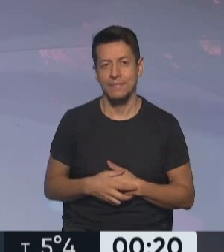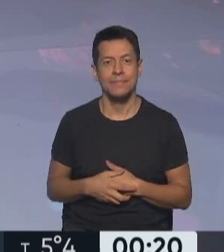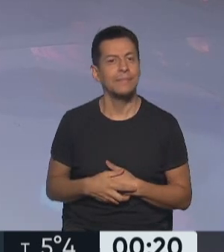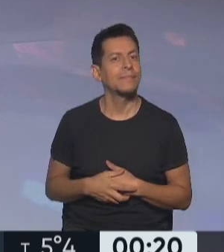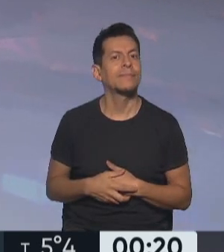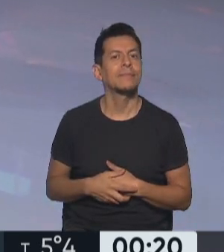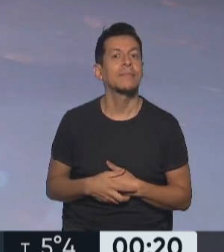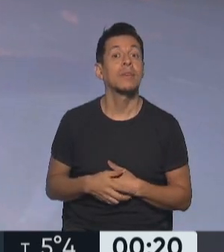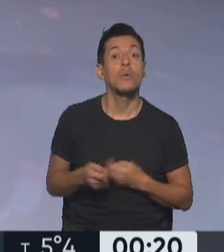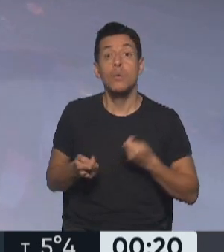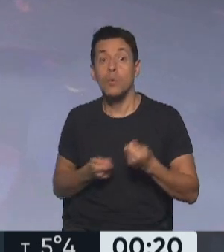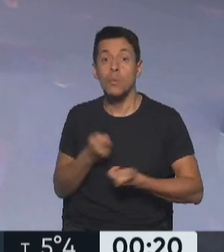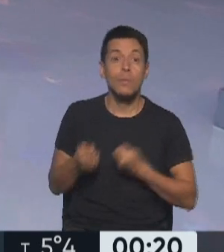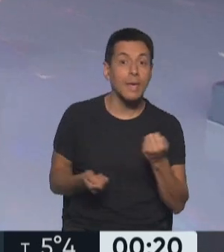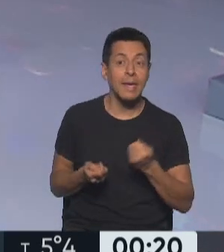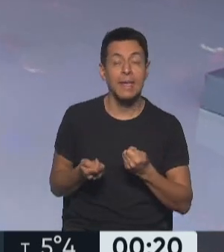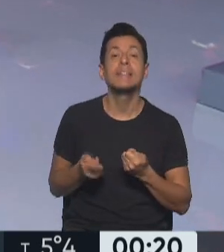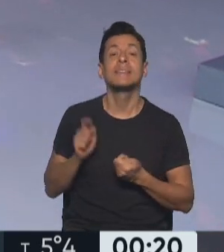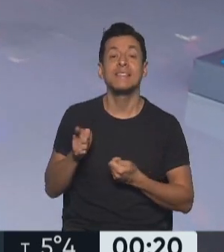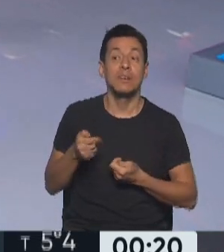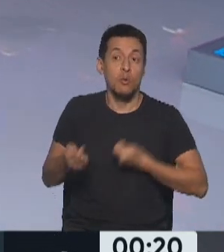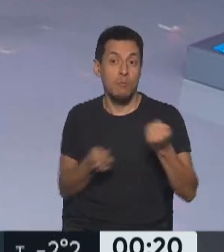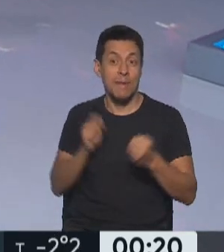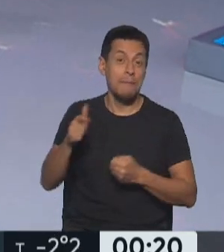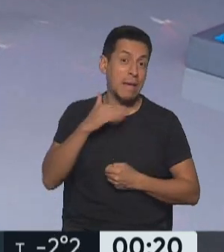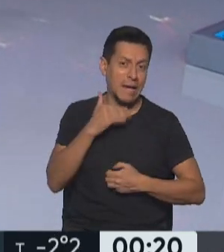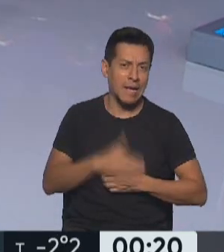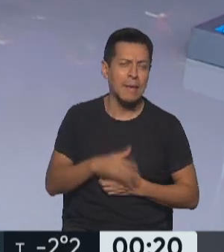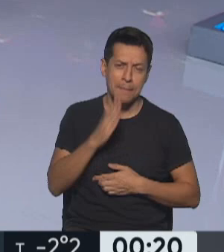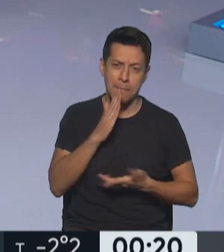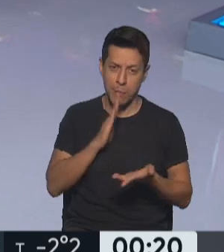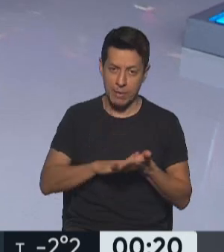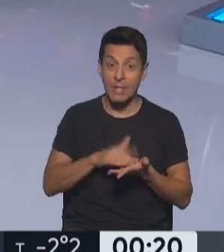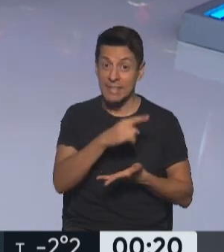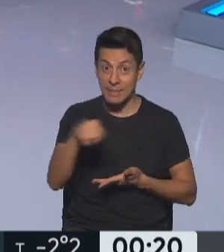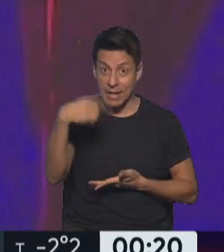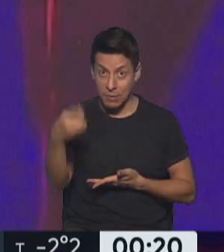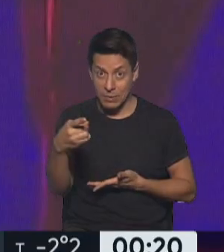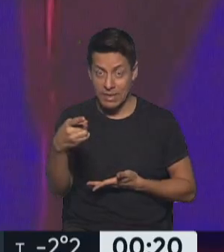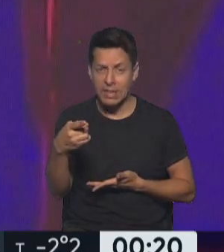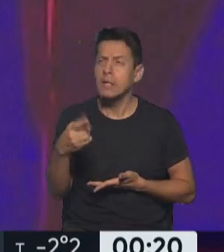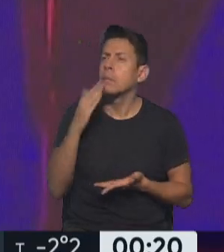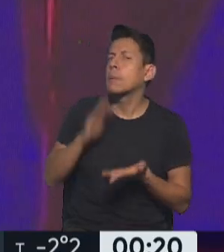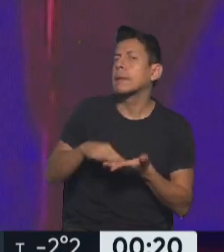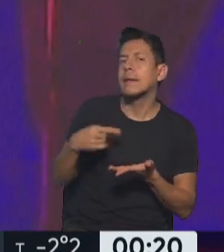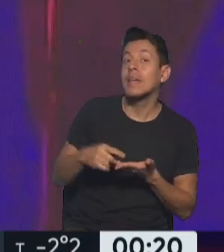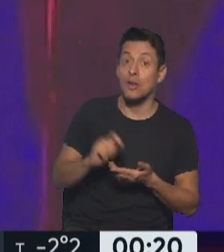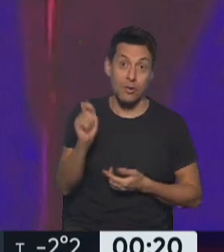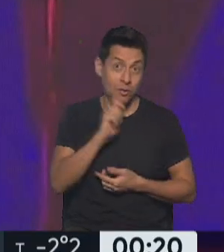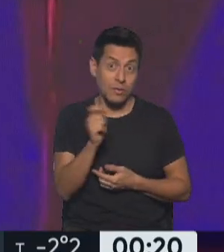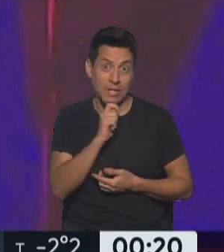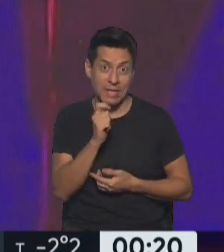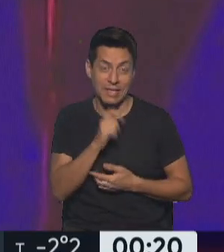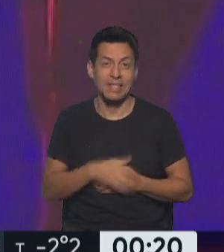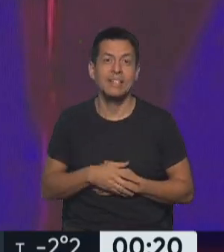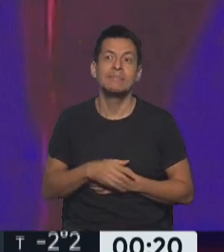Bueno, estamos para unas cumbitas entonces. Sí, cumbita mexicana. Me gusta. Creo que te prometo para la semana que viene nota con ellos. Bueno. Nota con ellos porque sí, porque los